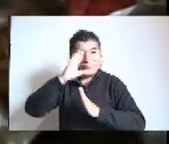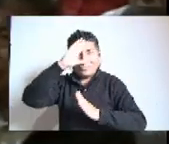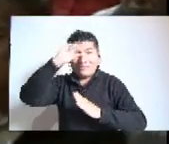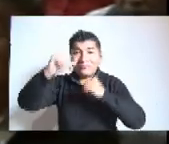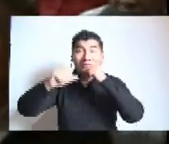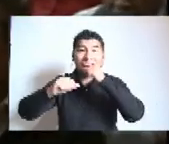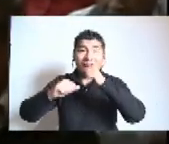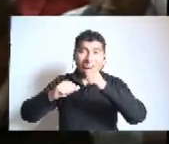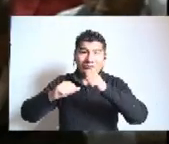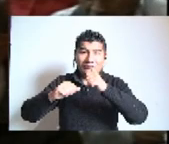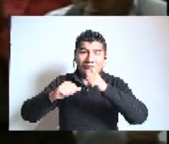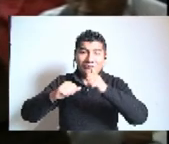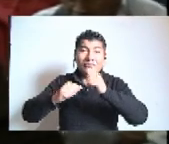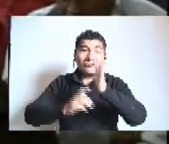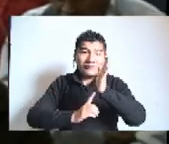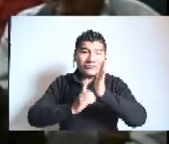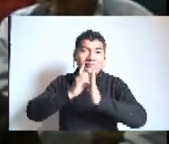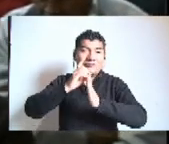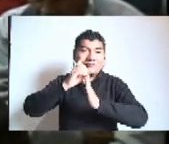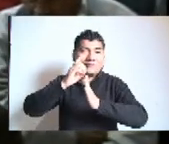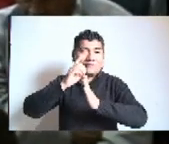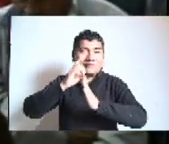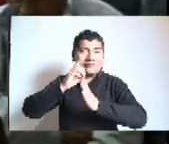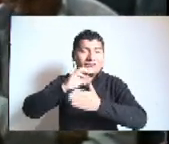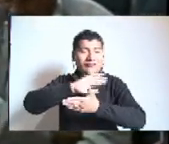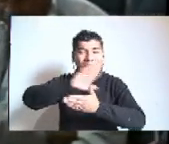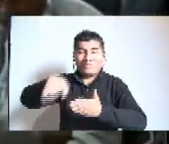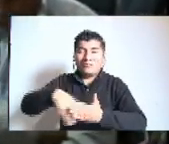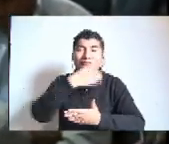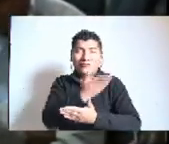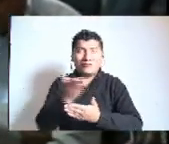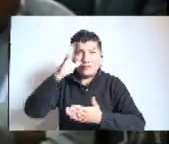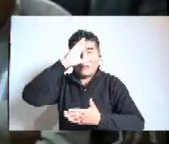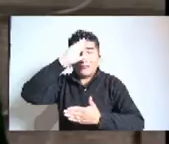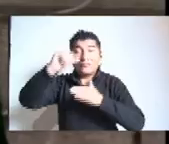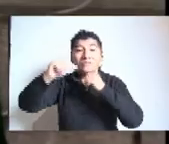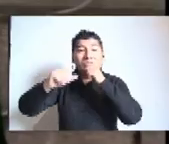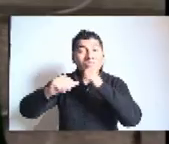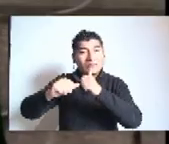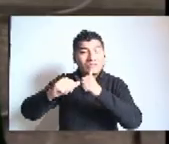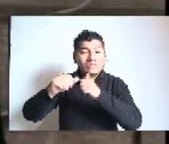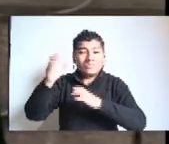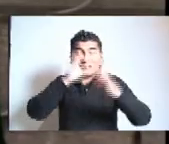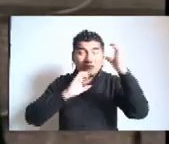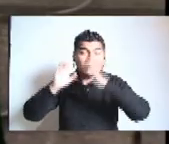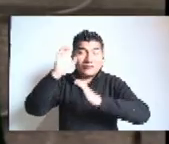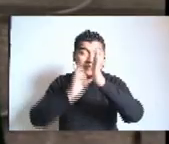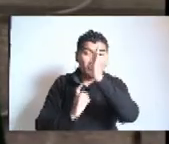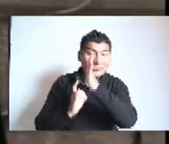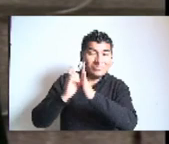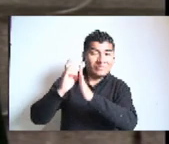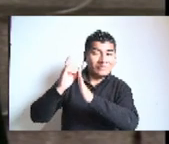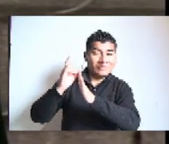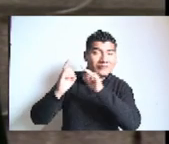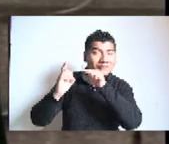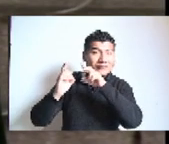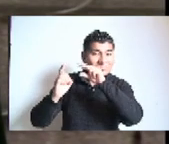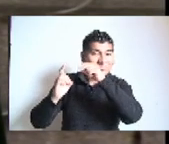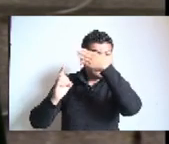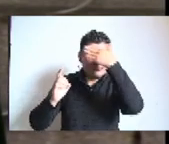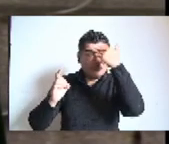hombre, desarrollo integral del hombre. Busca su desarrollo que no olvide